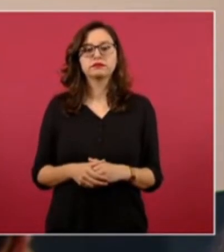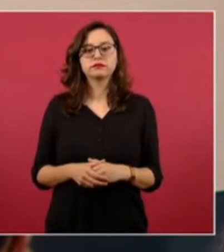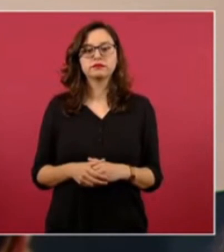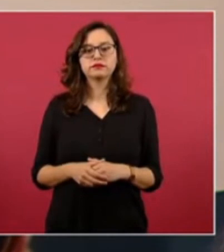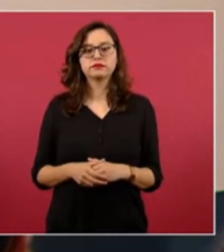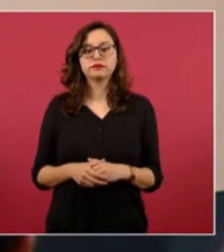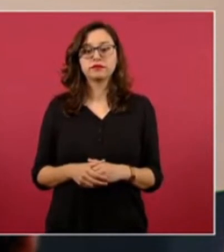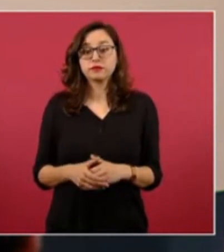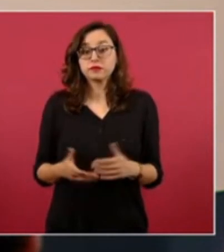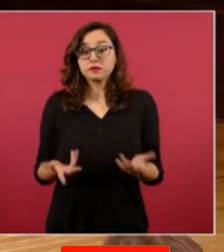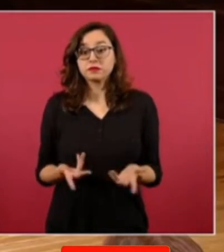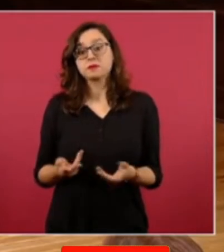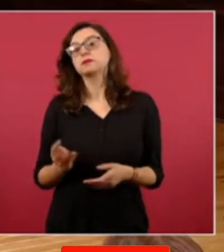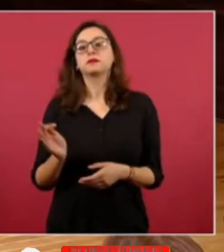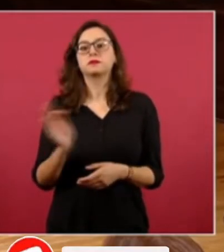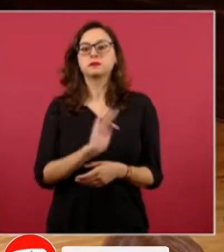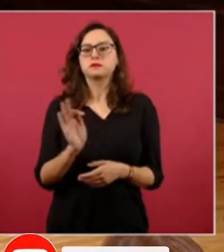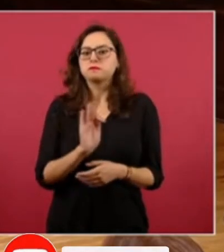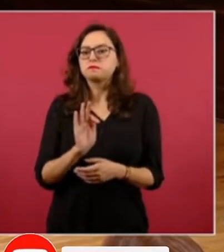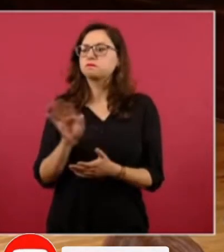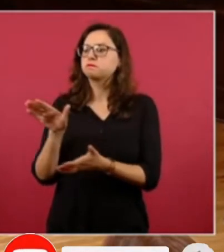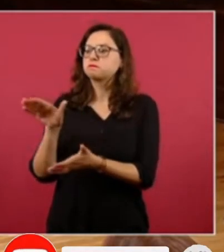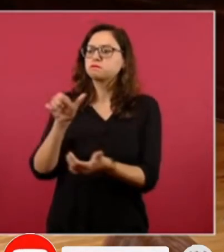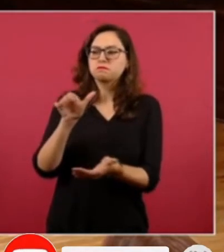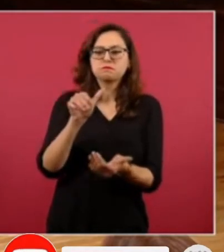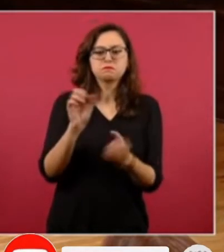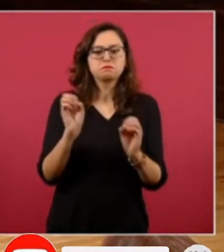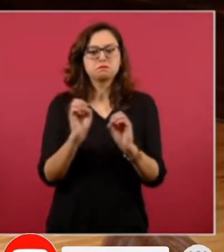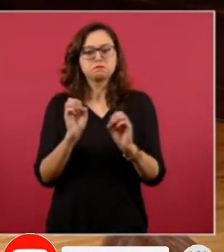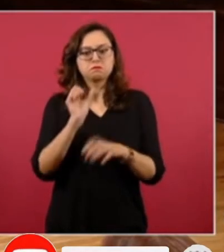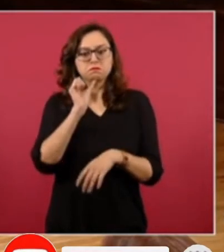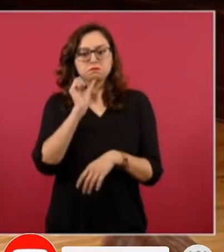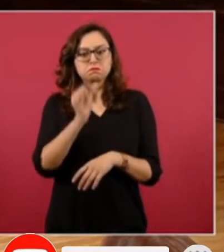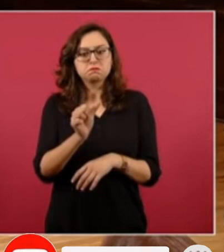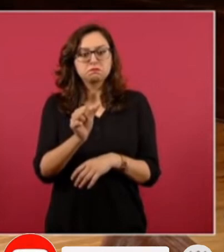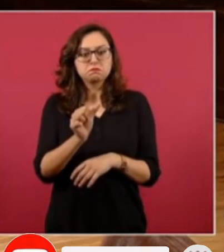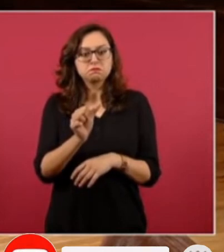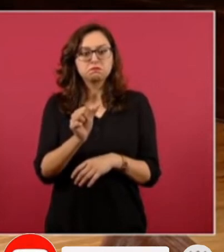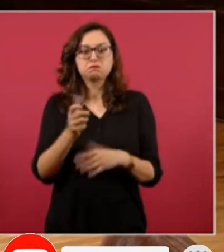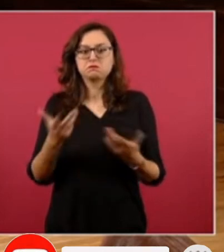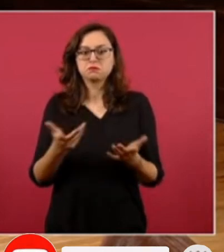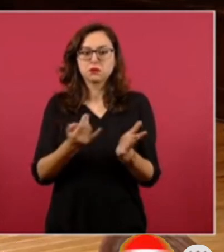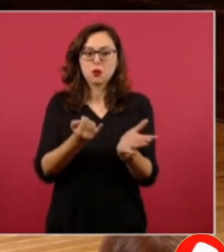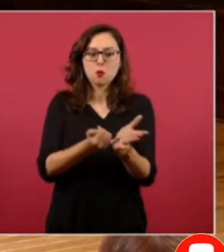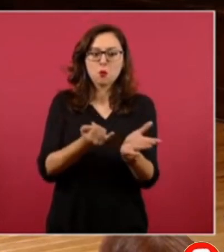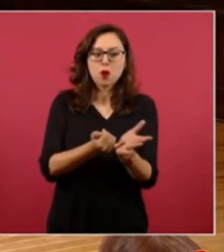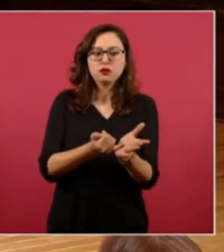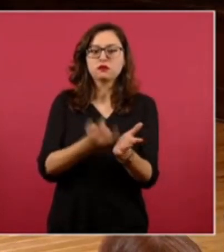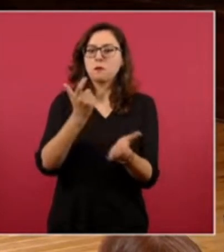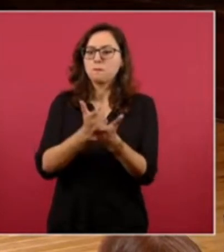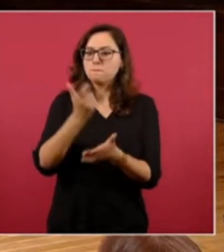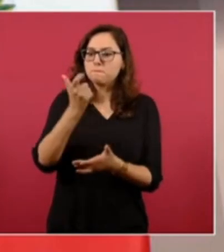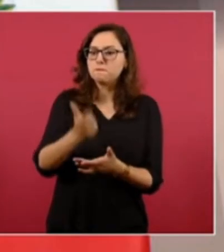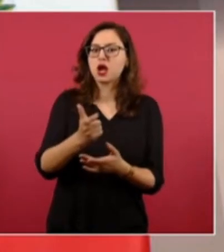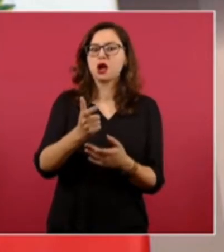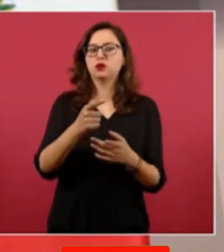Sin los ingresos que se obtienen por impuestos, derechos y